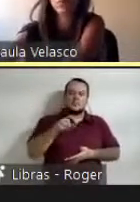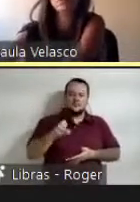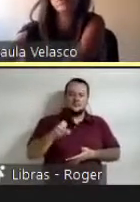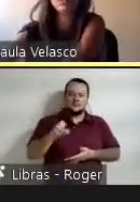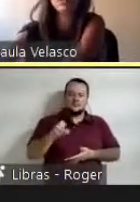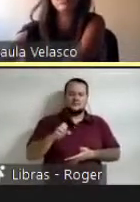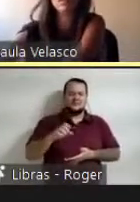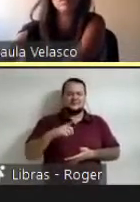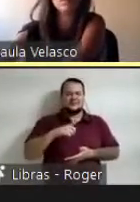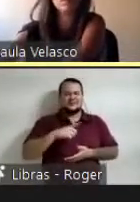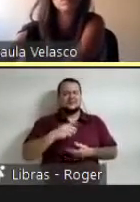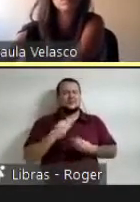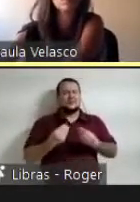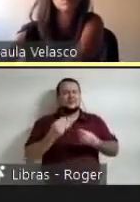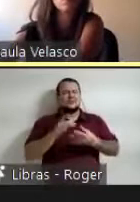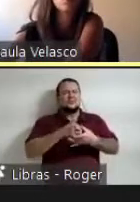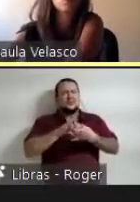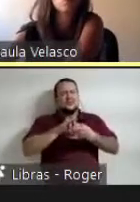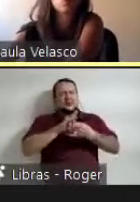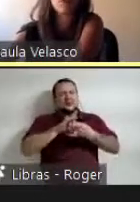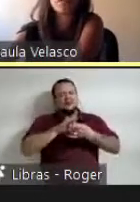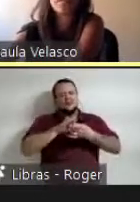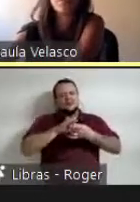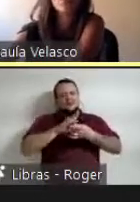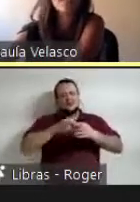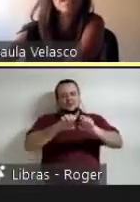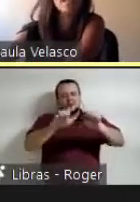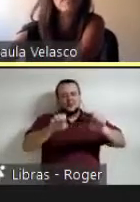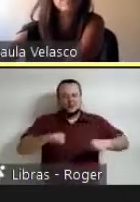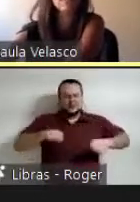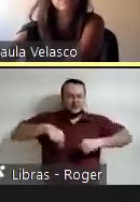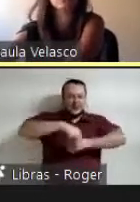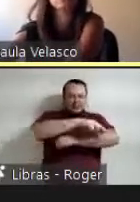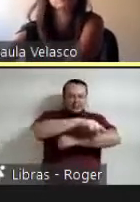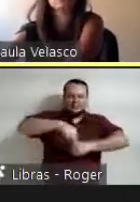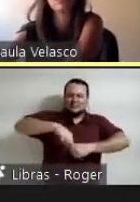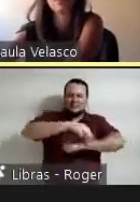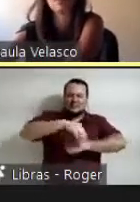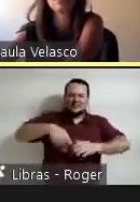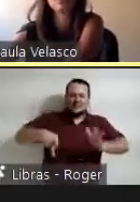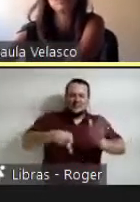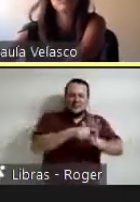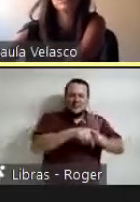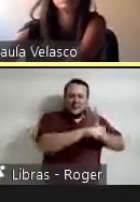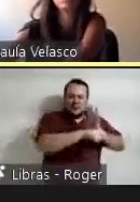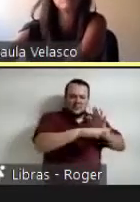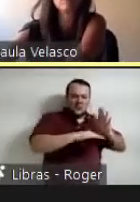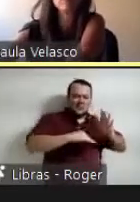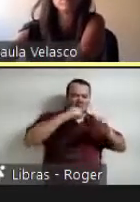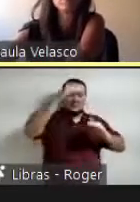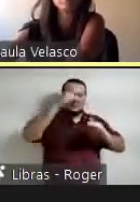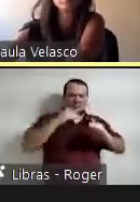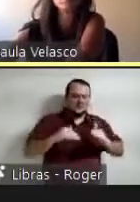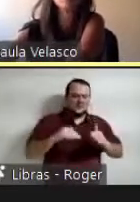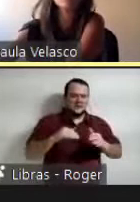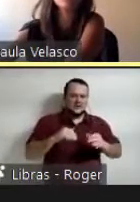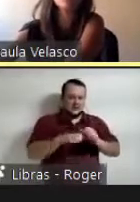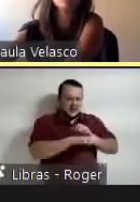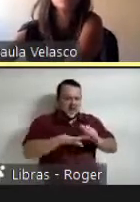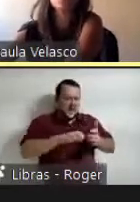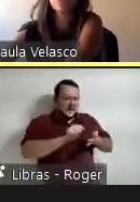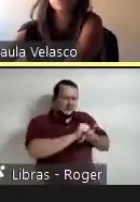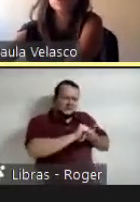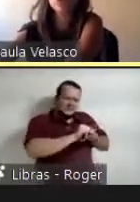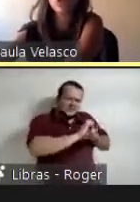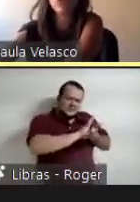de la circulación de este perímetro superficie pulida refleja la rugosidad de la mampostería y los diferentes tiempos